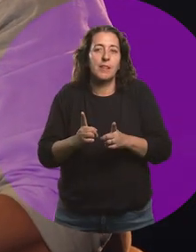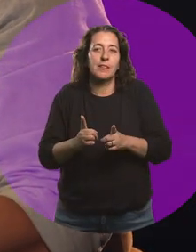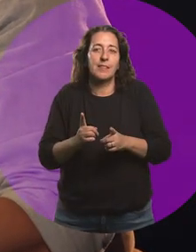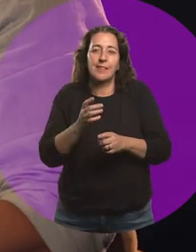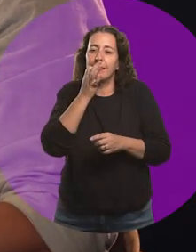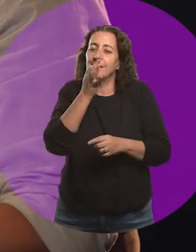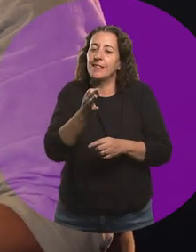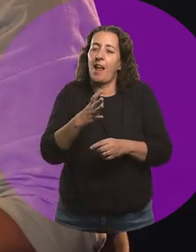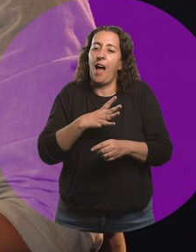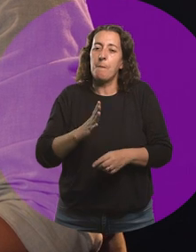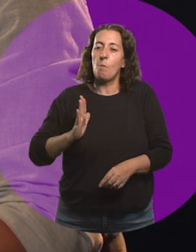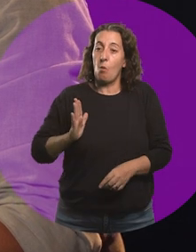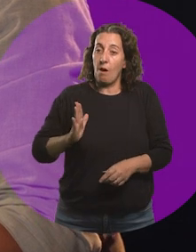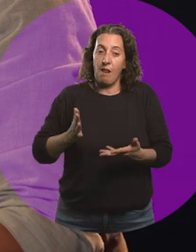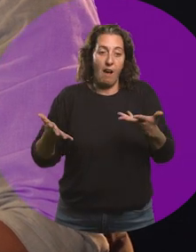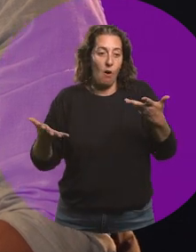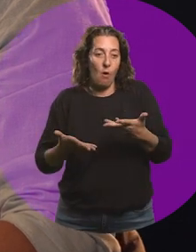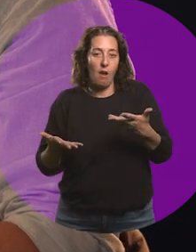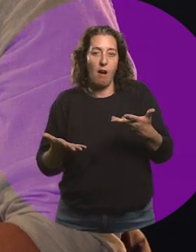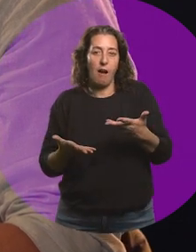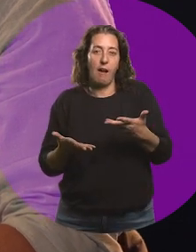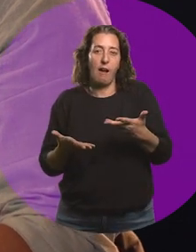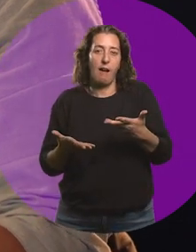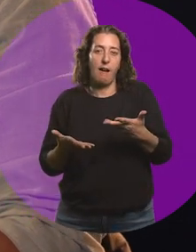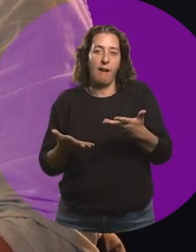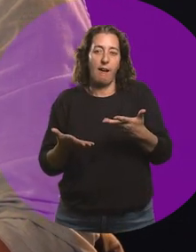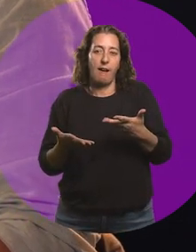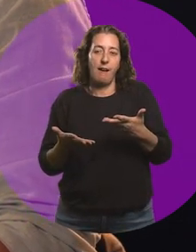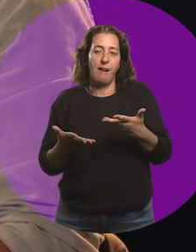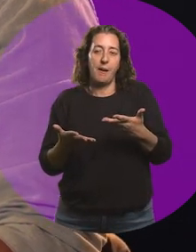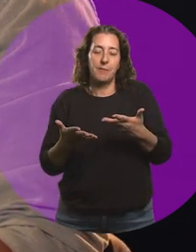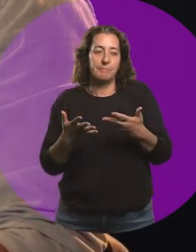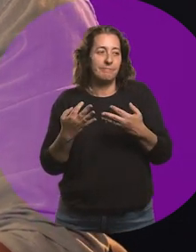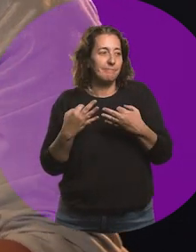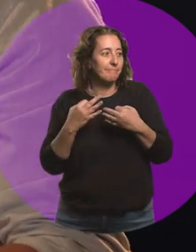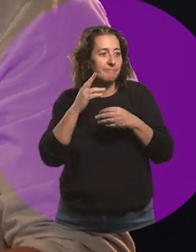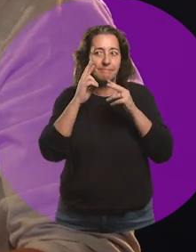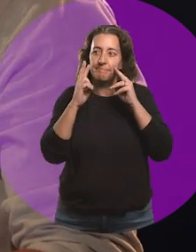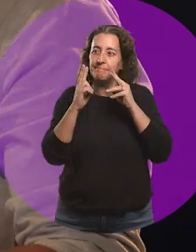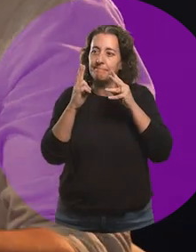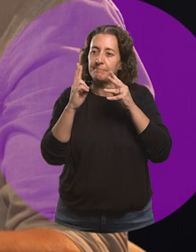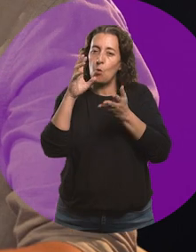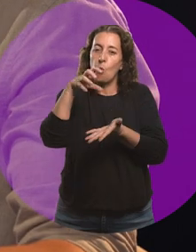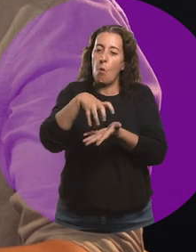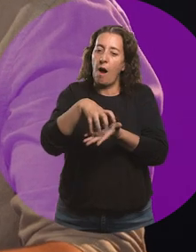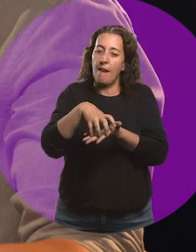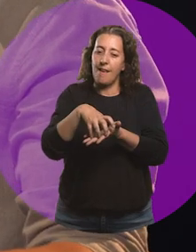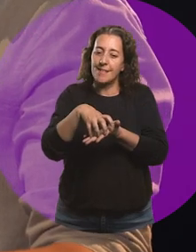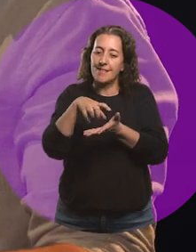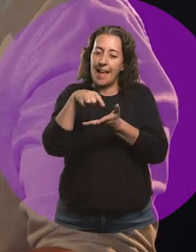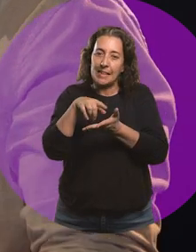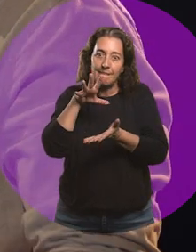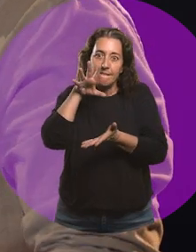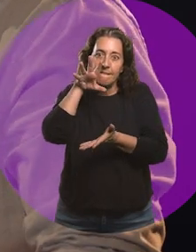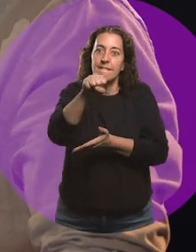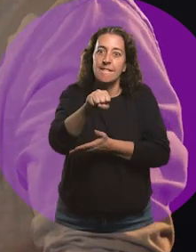hay mujeres en este momento que llegan a lugares en donde antes, es una realidad,